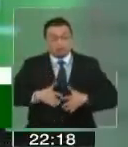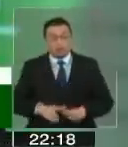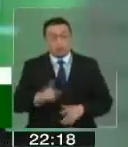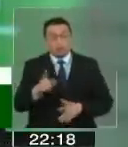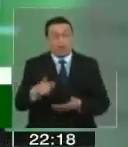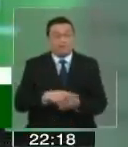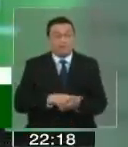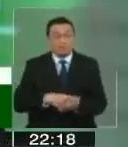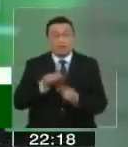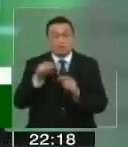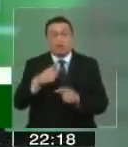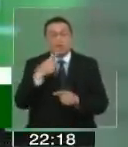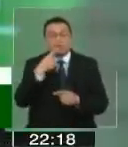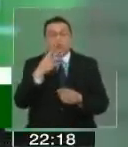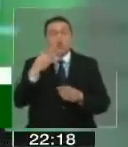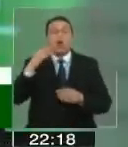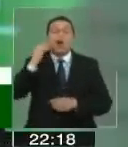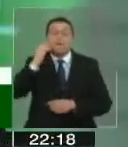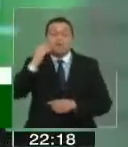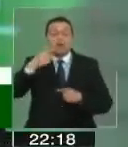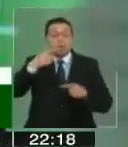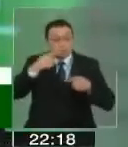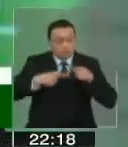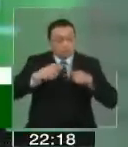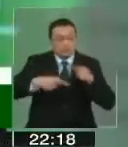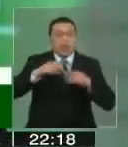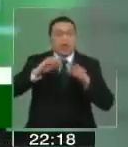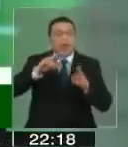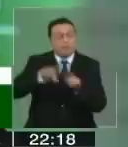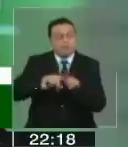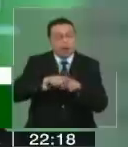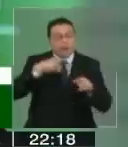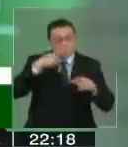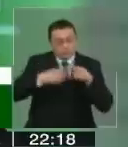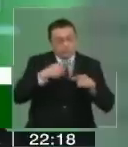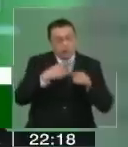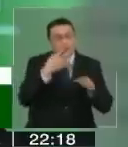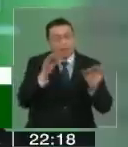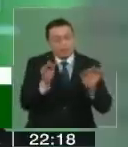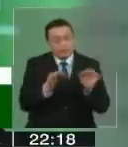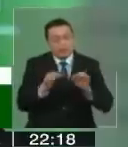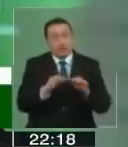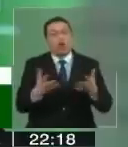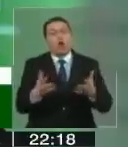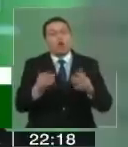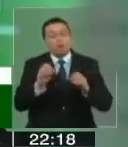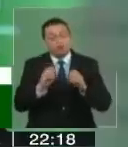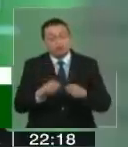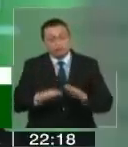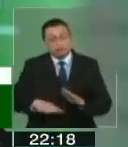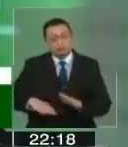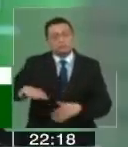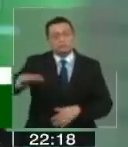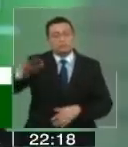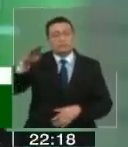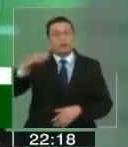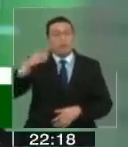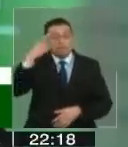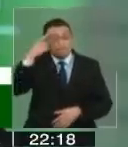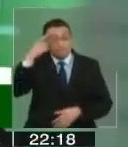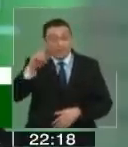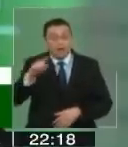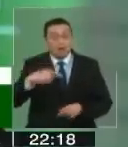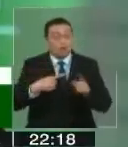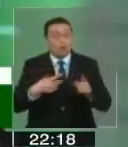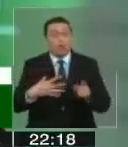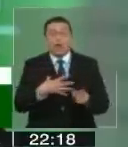tú tienes un boca a boca de tu abuela, de tu hermana, que te dice un poco cómo ir criando a este niño. En el caso, cuando